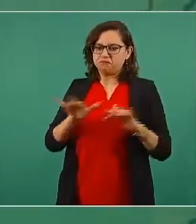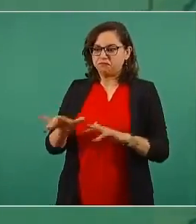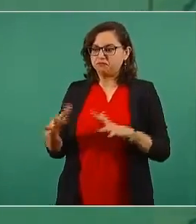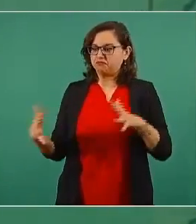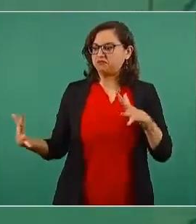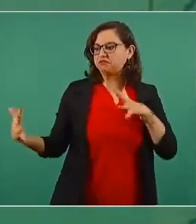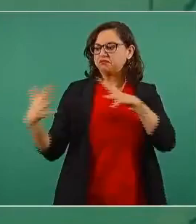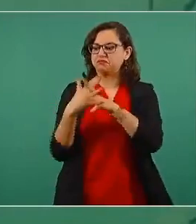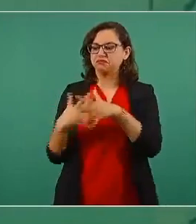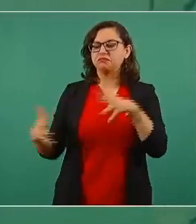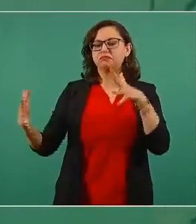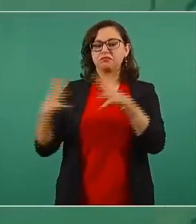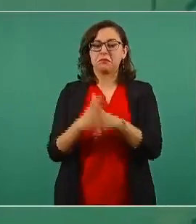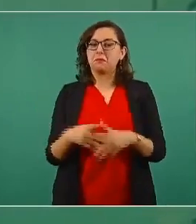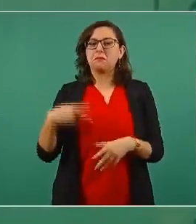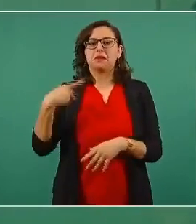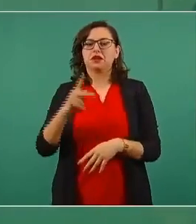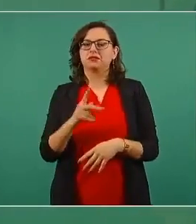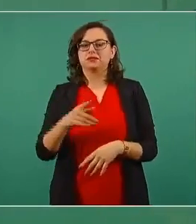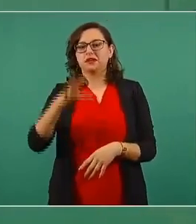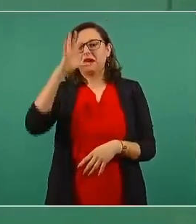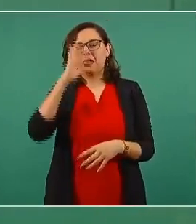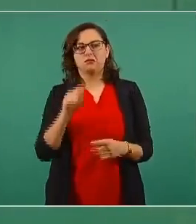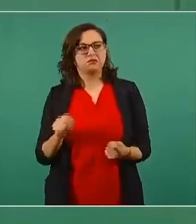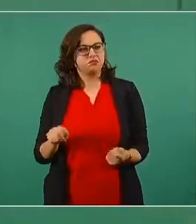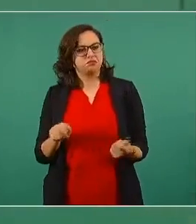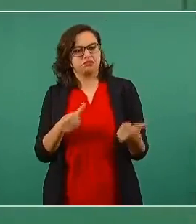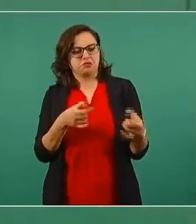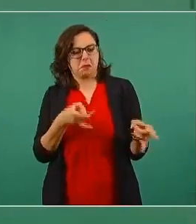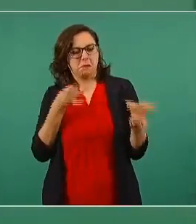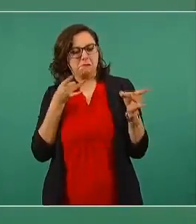los guerrerenses no lo permitieron,